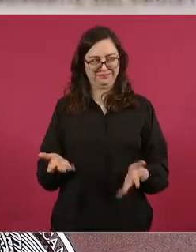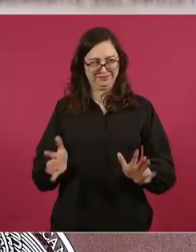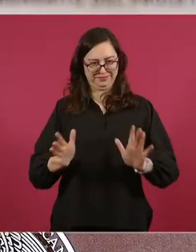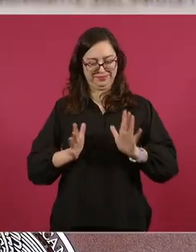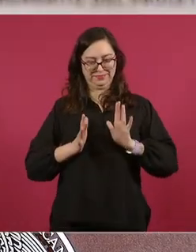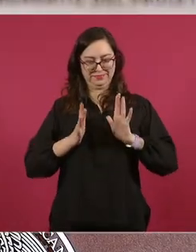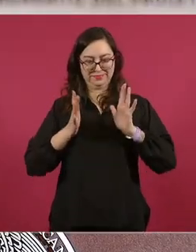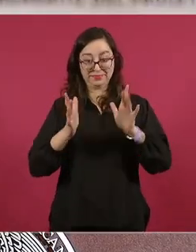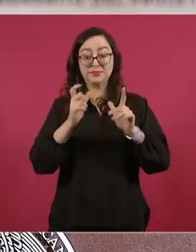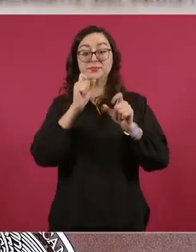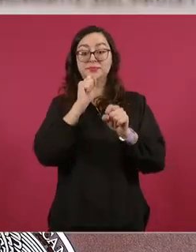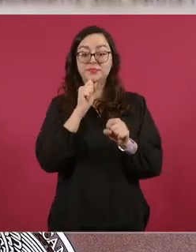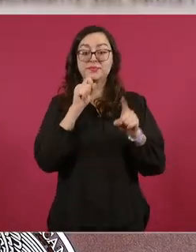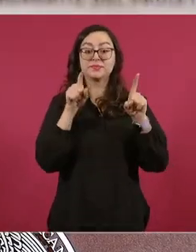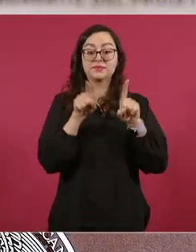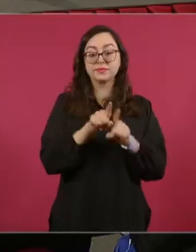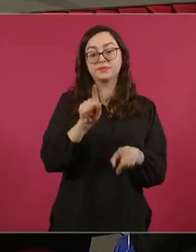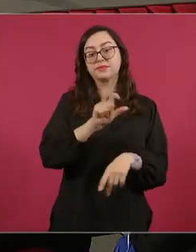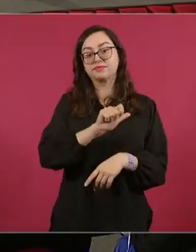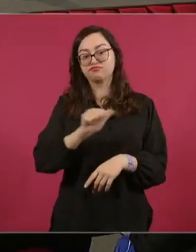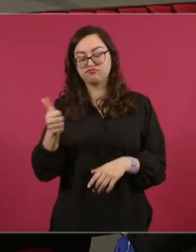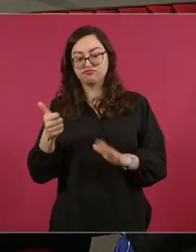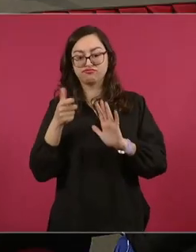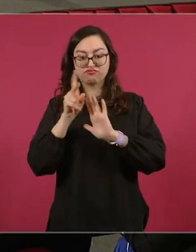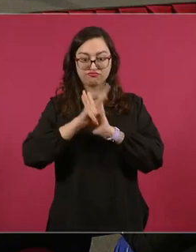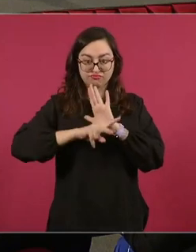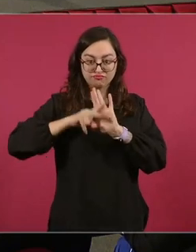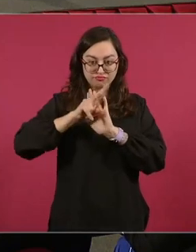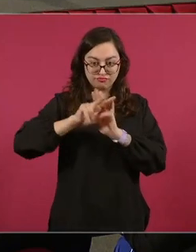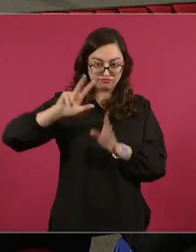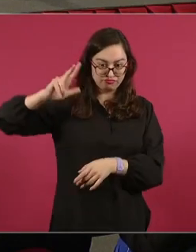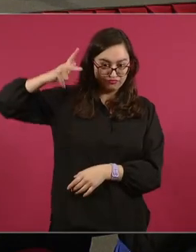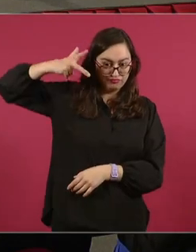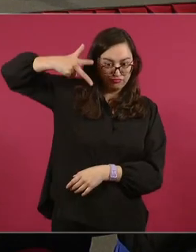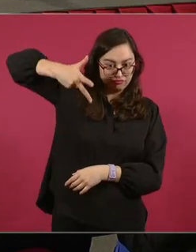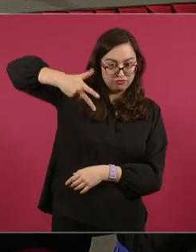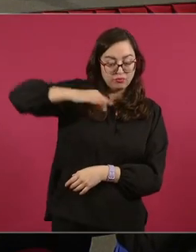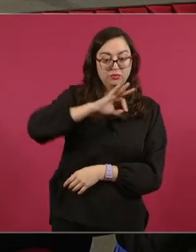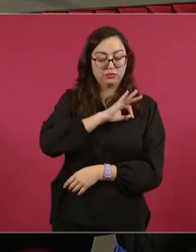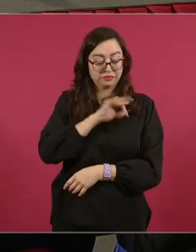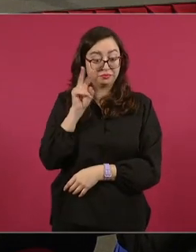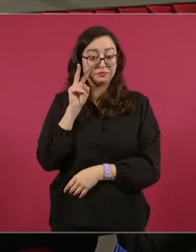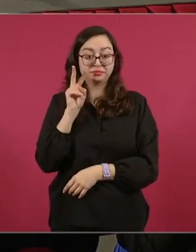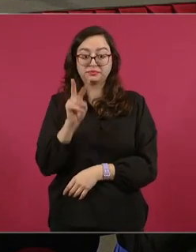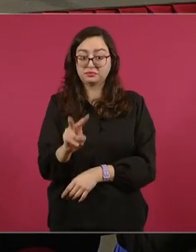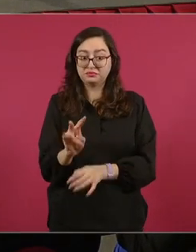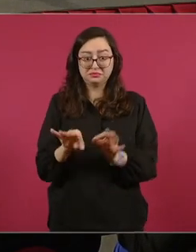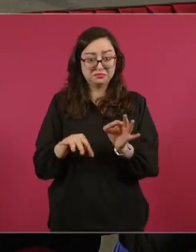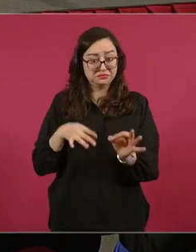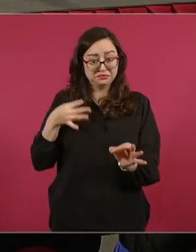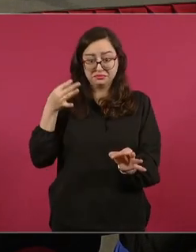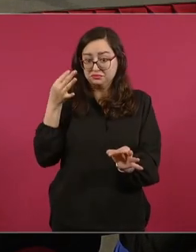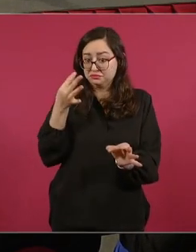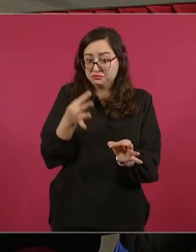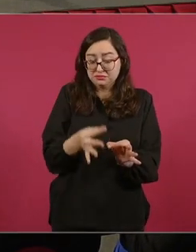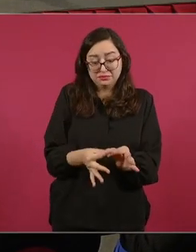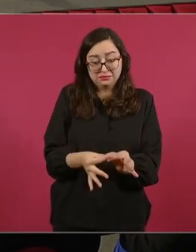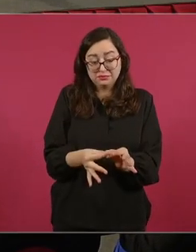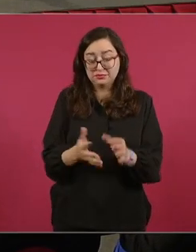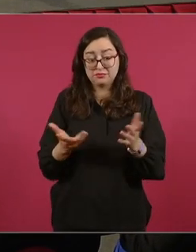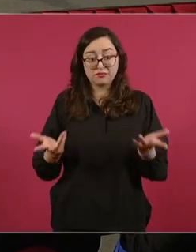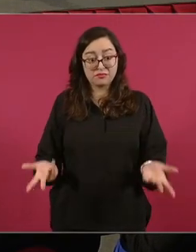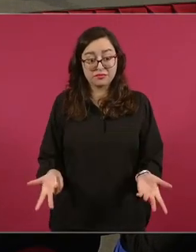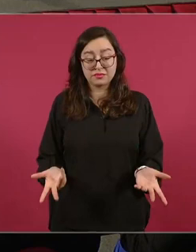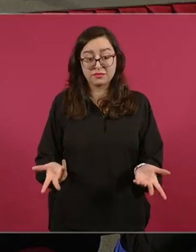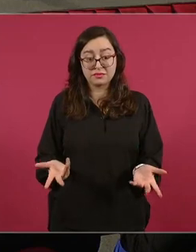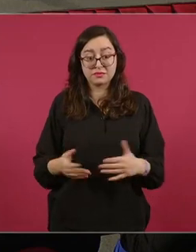a pie de carretera y uno aéreo para que se vea que está funcionando el puente y el tramo afectado, decía